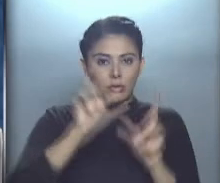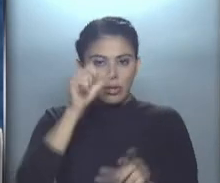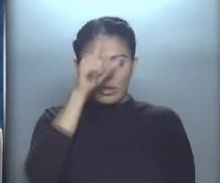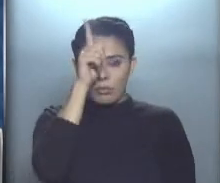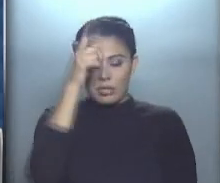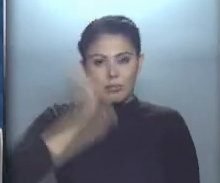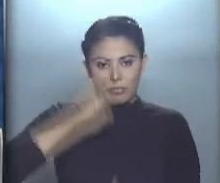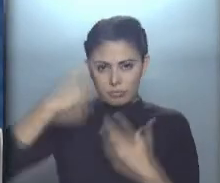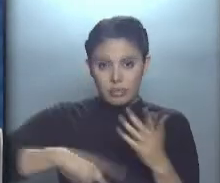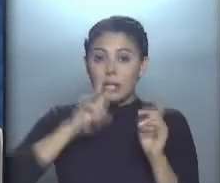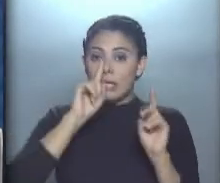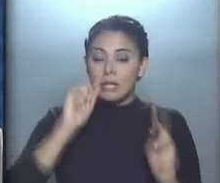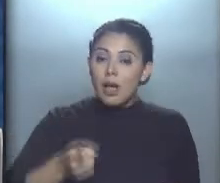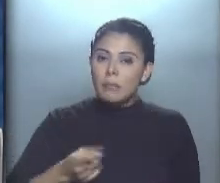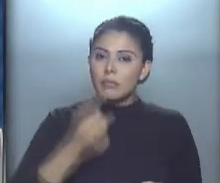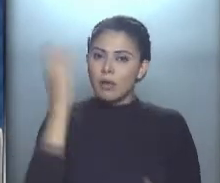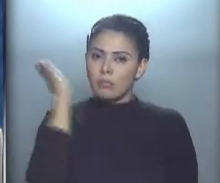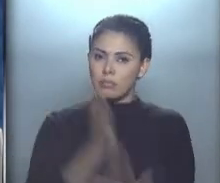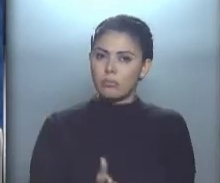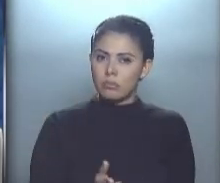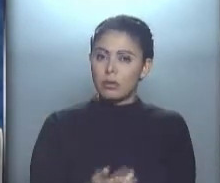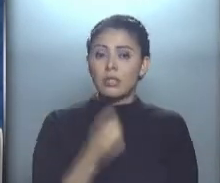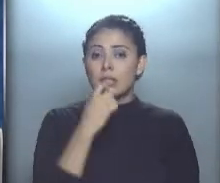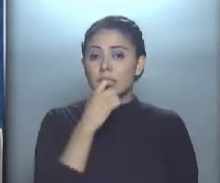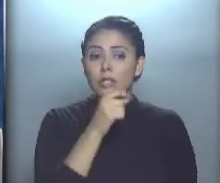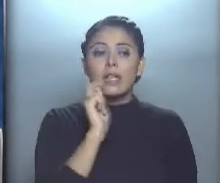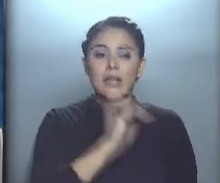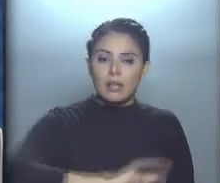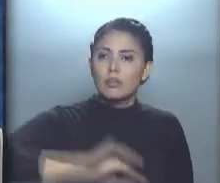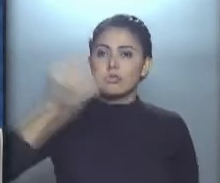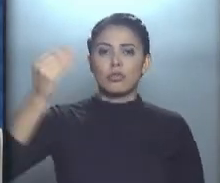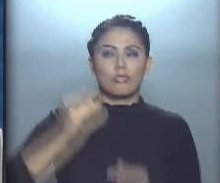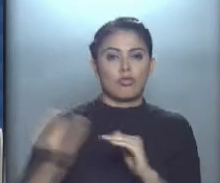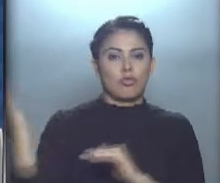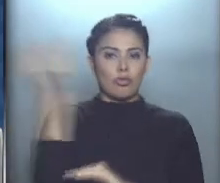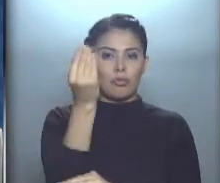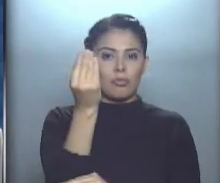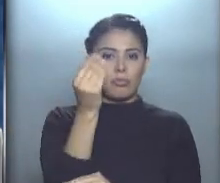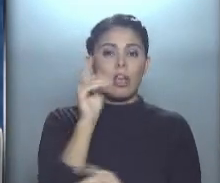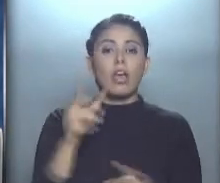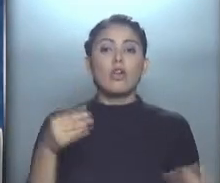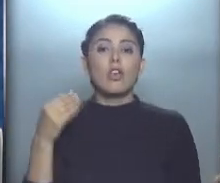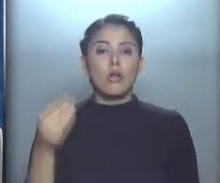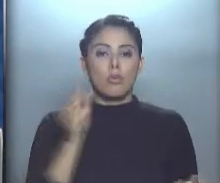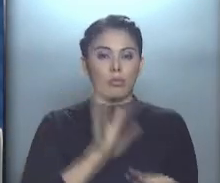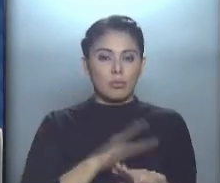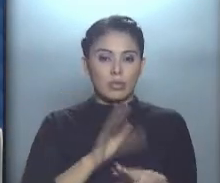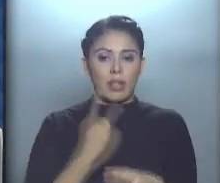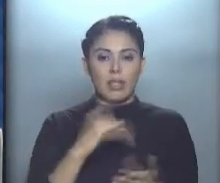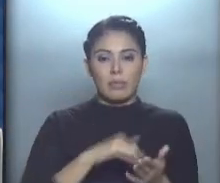obviamente, también un mecanismo riguroso para contemplar los ascensos y la acción correspondiente en el ámbito